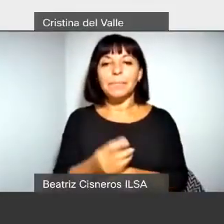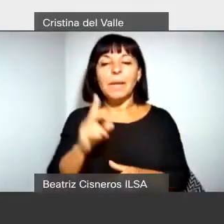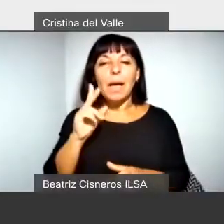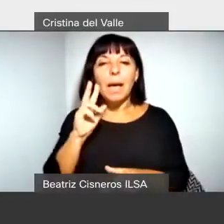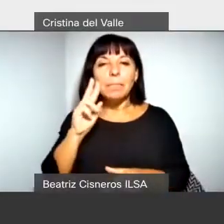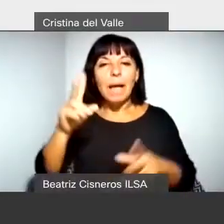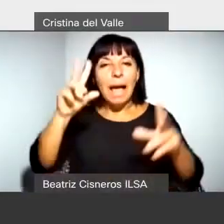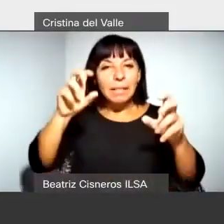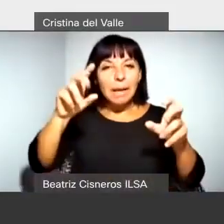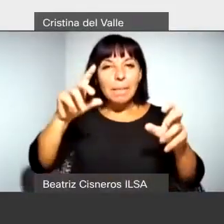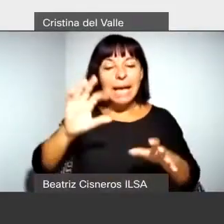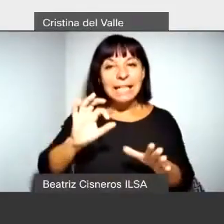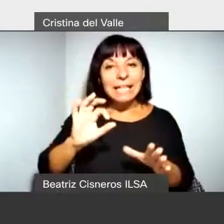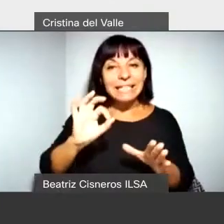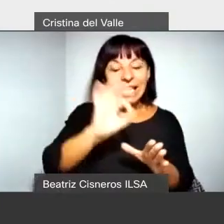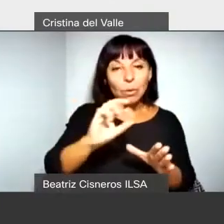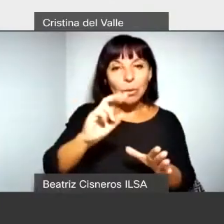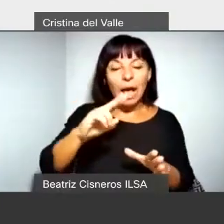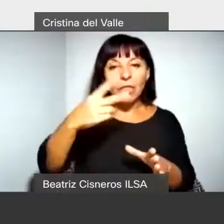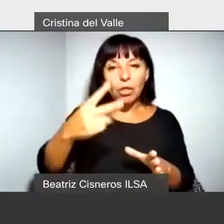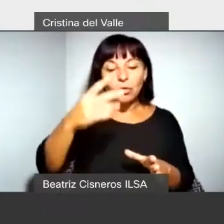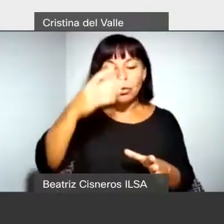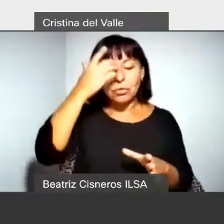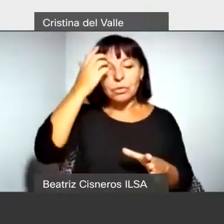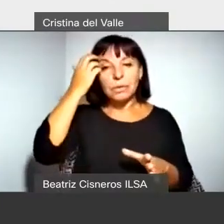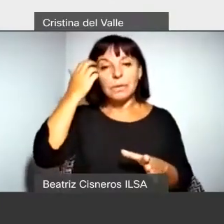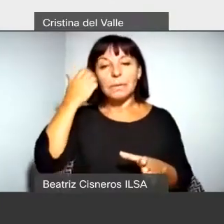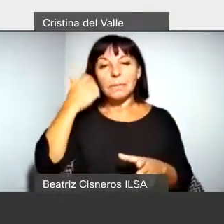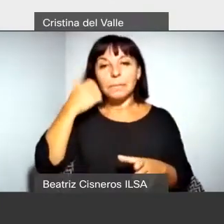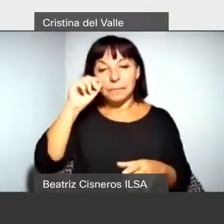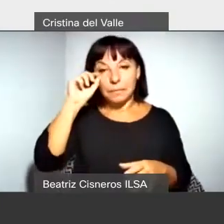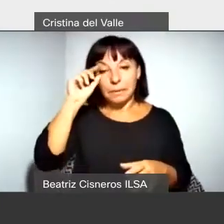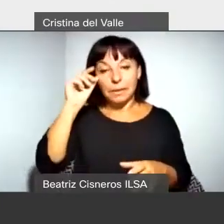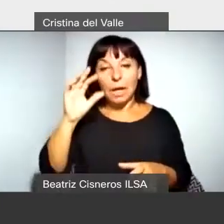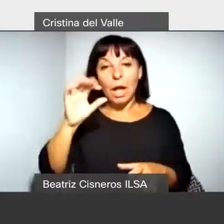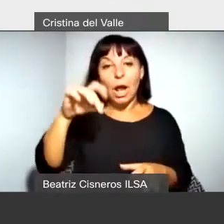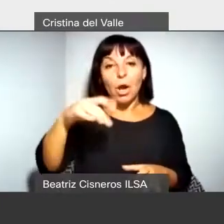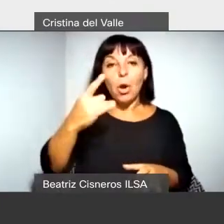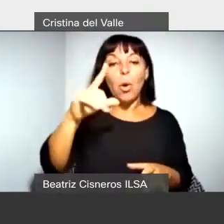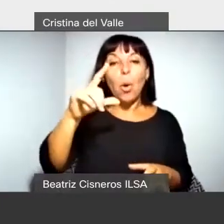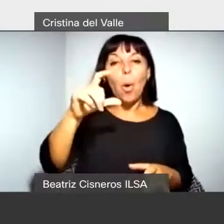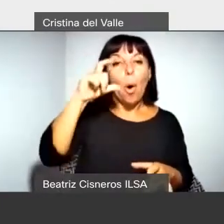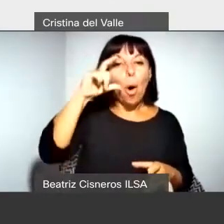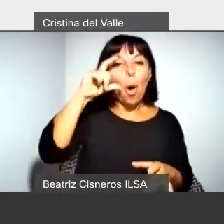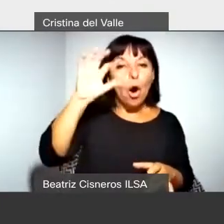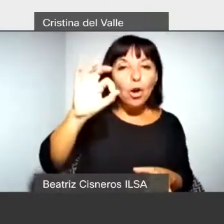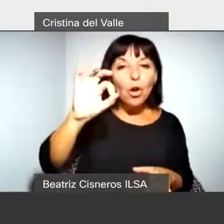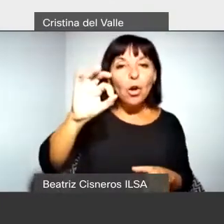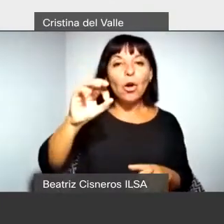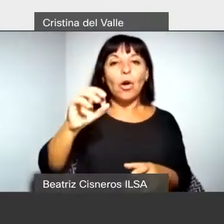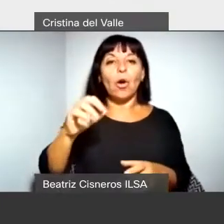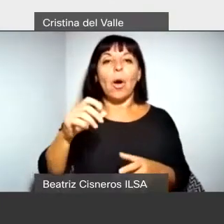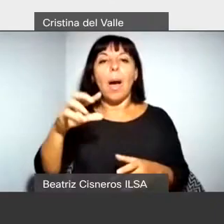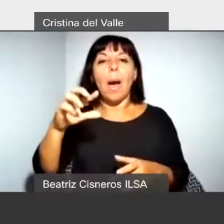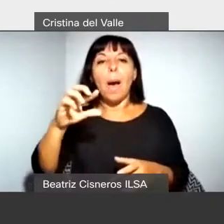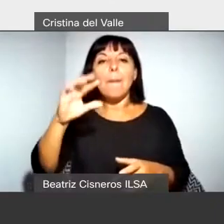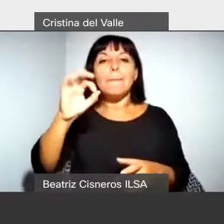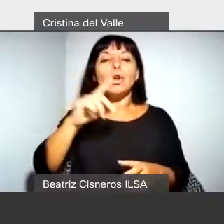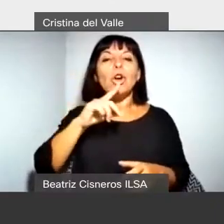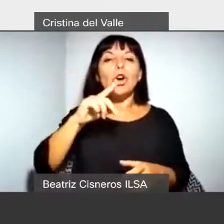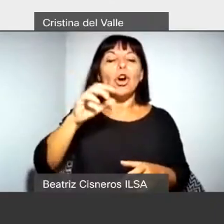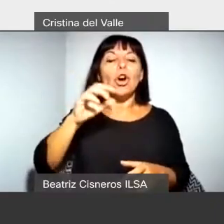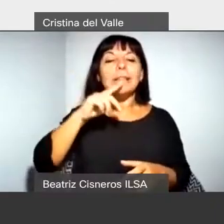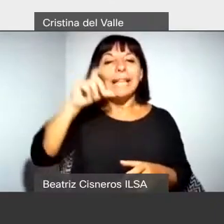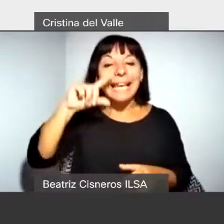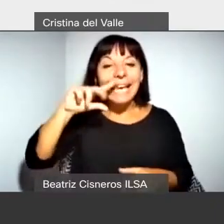célula 2, ¿sí? Donde vamos a ver todo lo que corresponde a núcleo, síntesis de proteínas, bueno, y algo más que lo va a